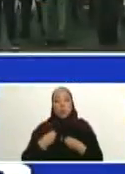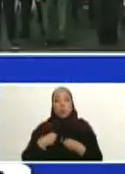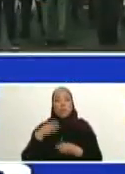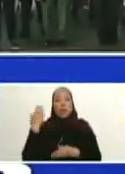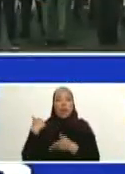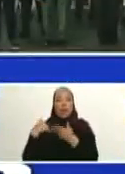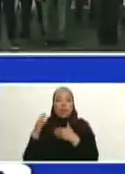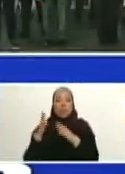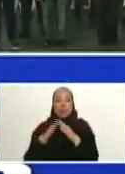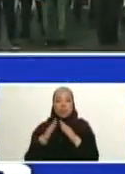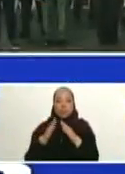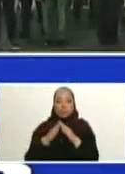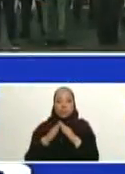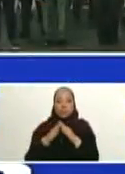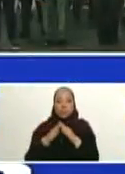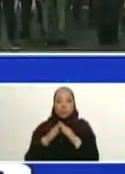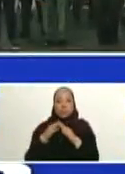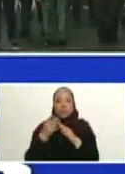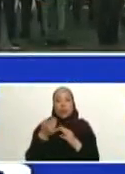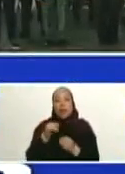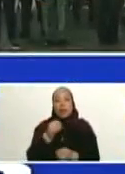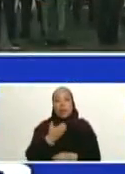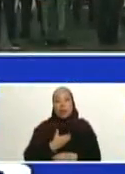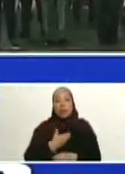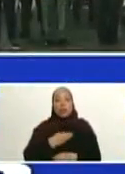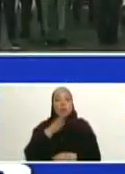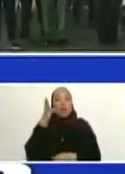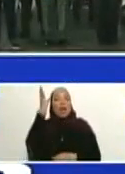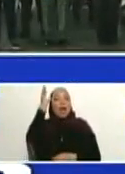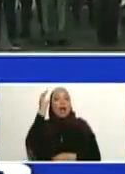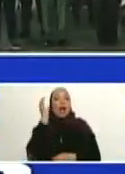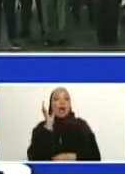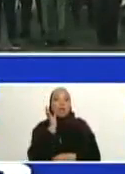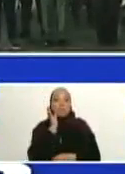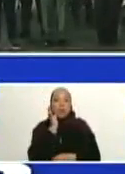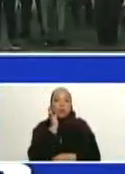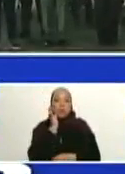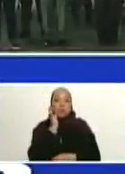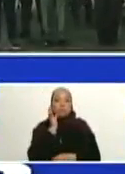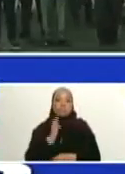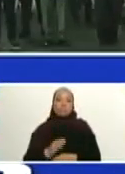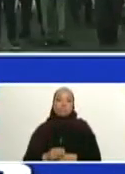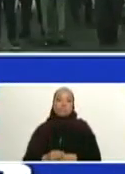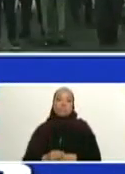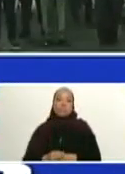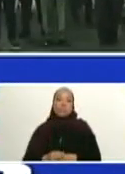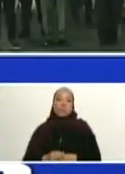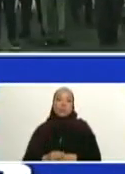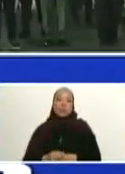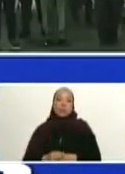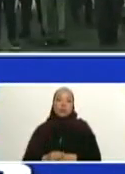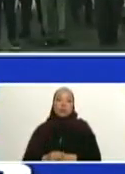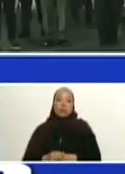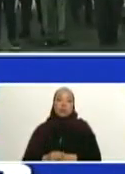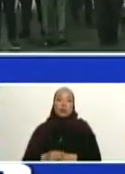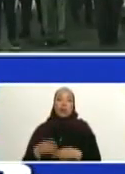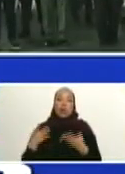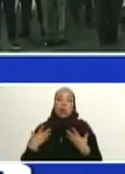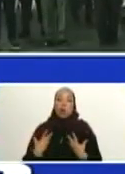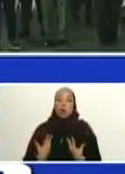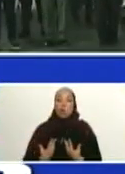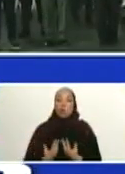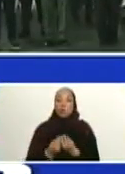está la alcaldesa de Caracas, la almiranta Carmen Meléndez, junto a la